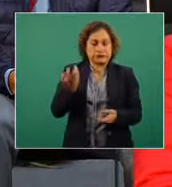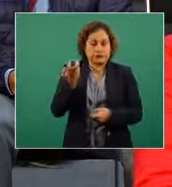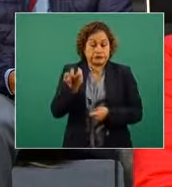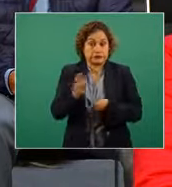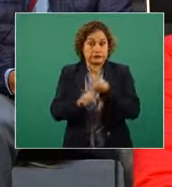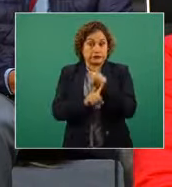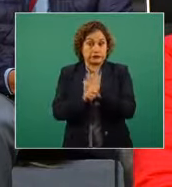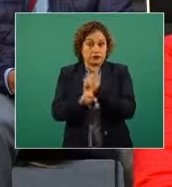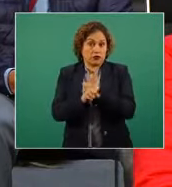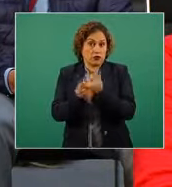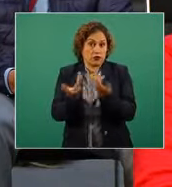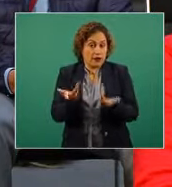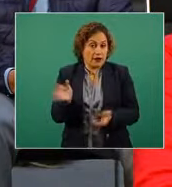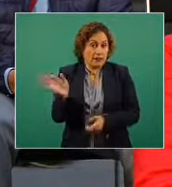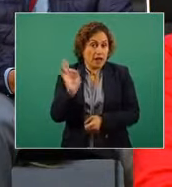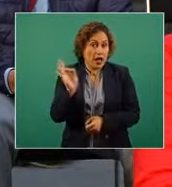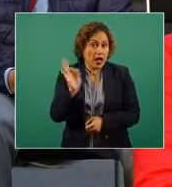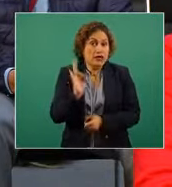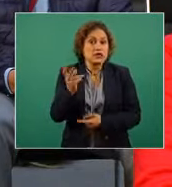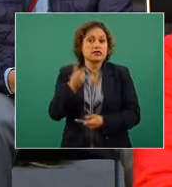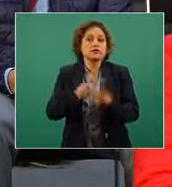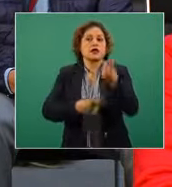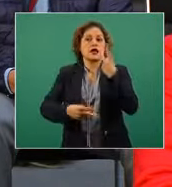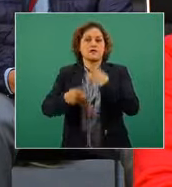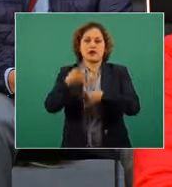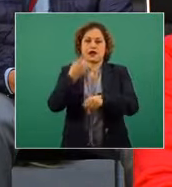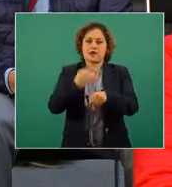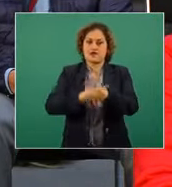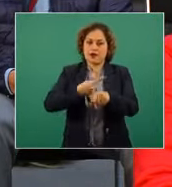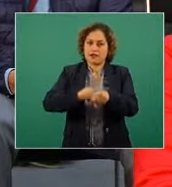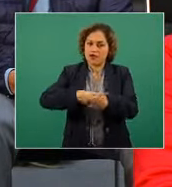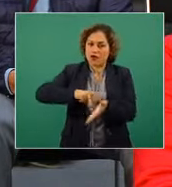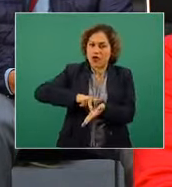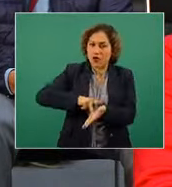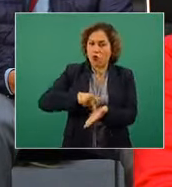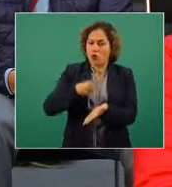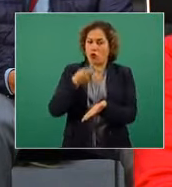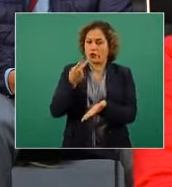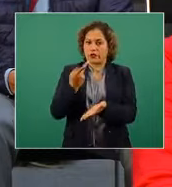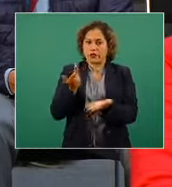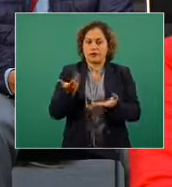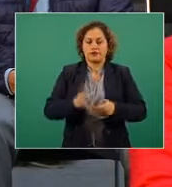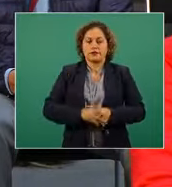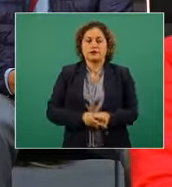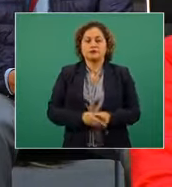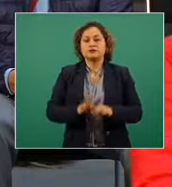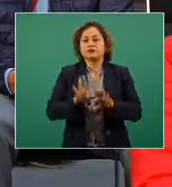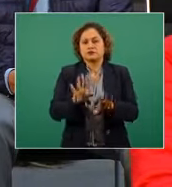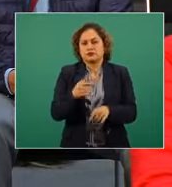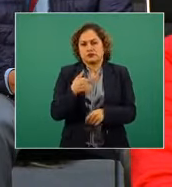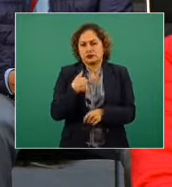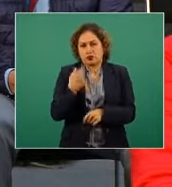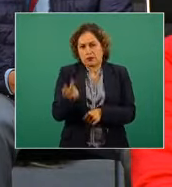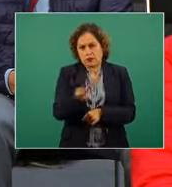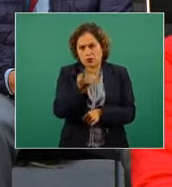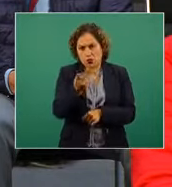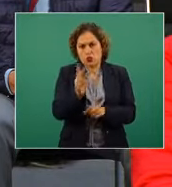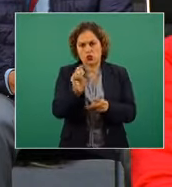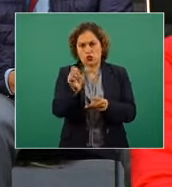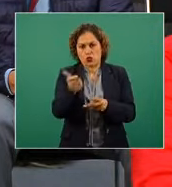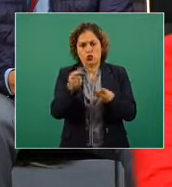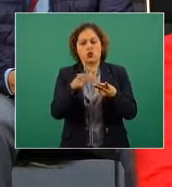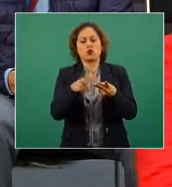pudiera provocar rebrotes de algunas enfermedades. Y si también nos pueden explicar si ya se está dando